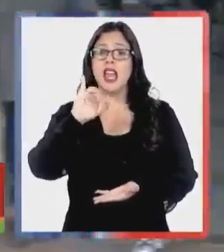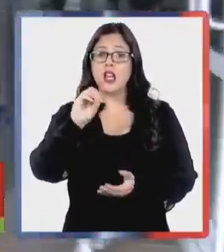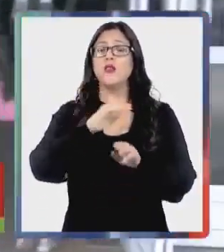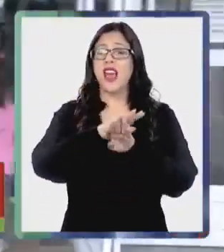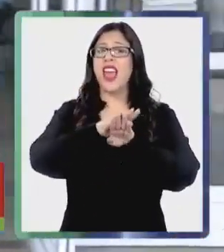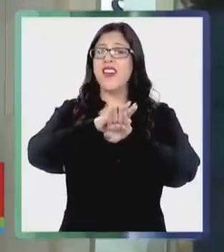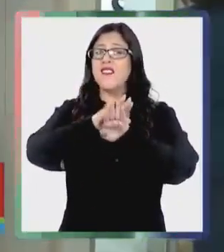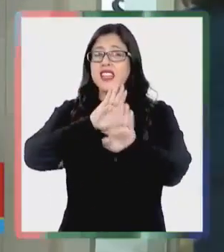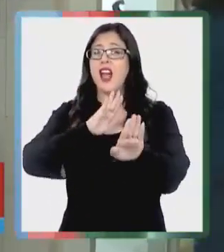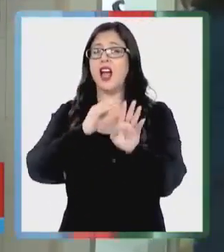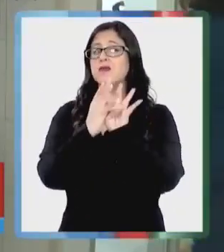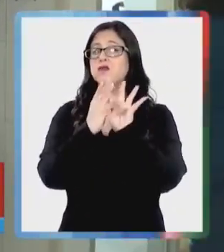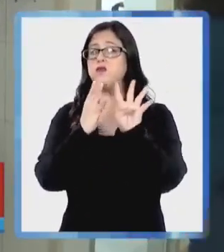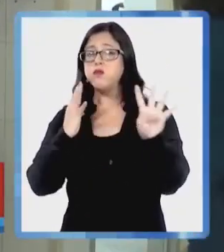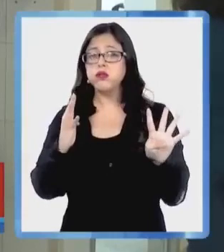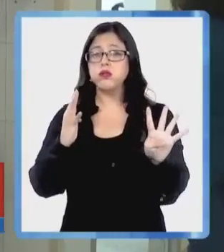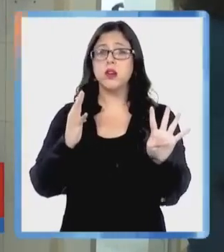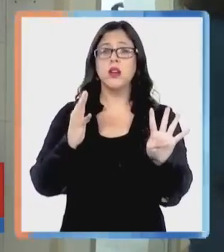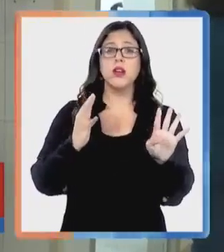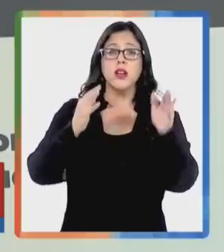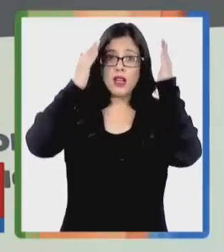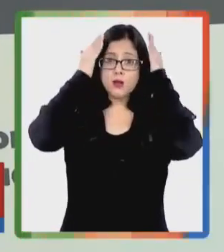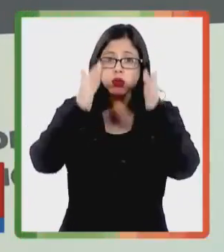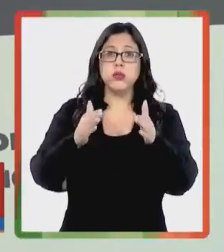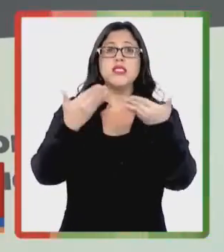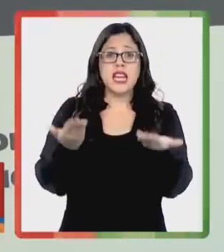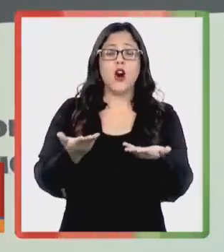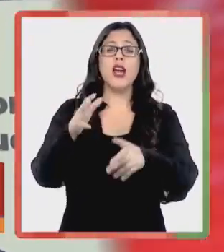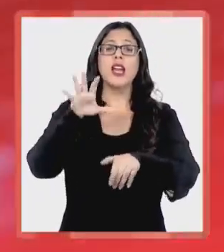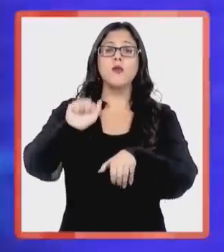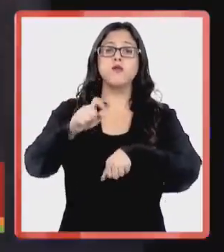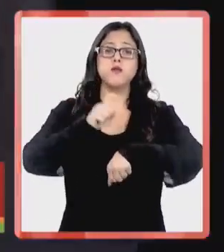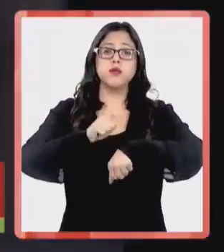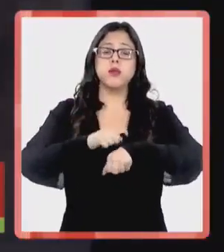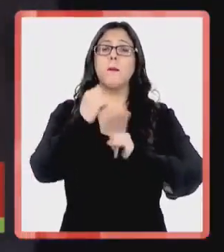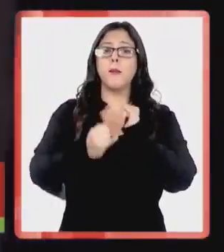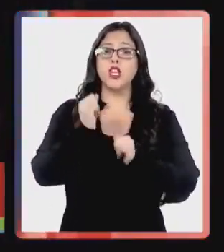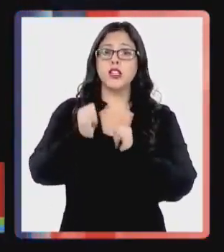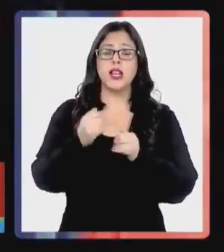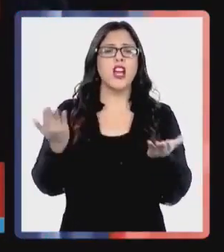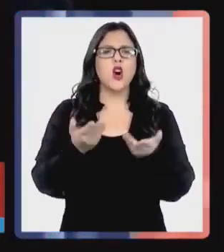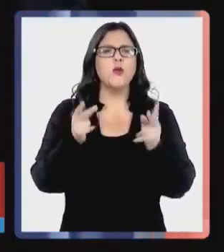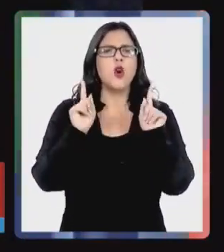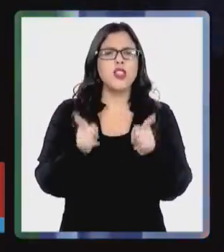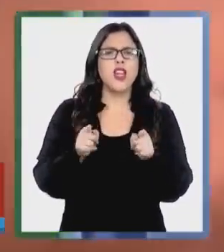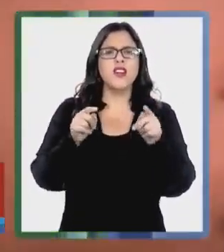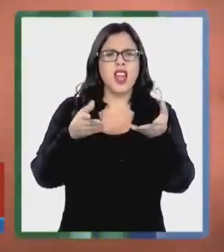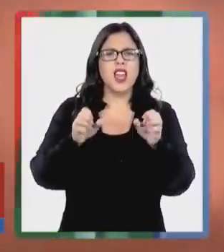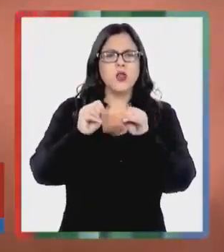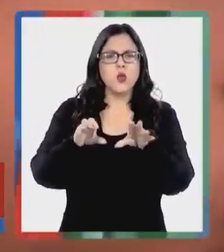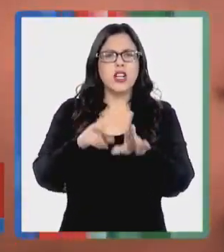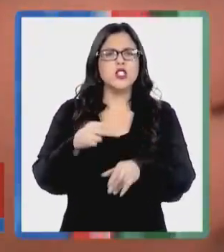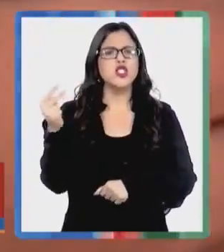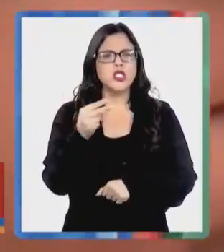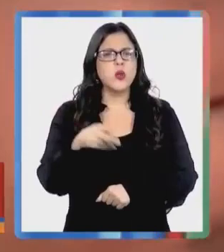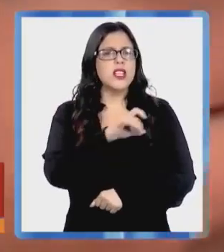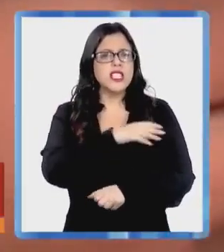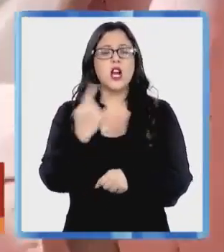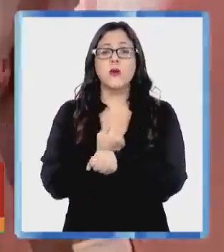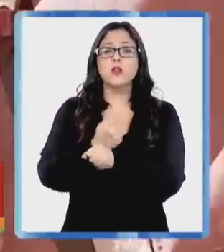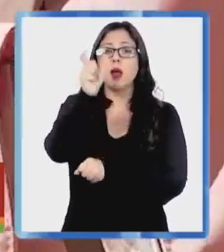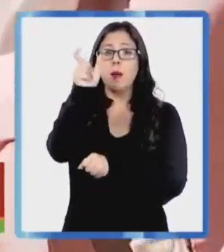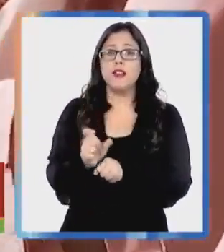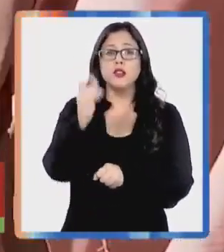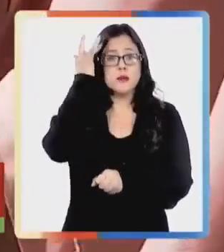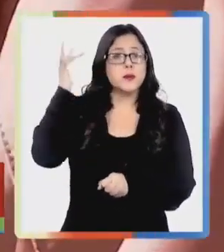horas de atención e implementó el agendamiento a través de Internet. ¿Cómo debería ser la educación sexual en Chile? Conversamos con